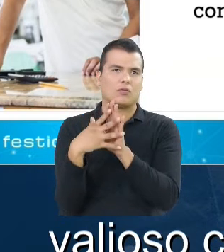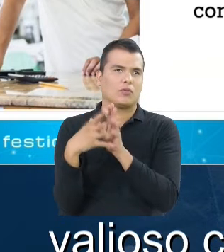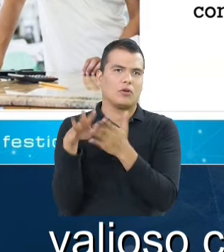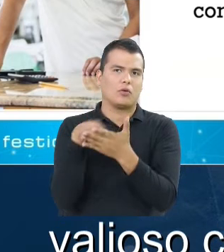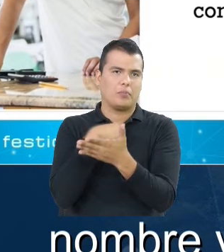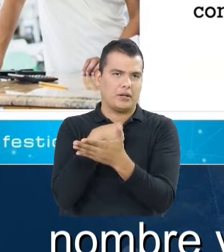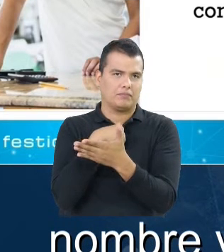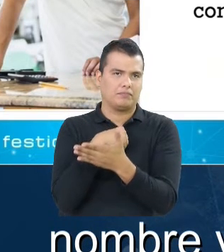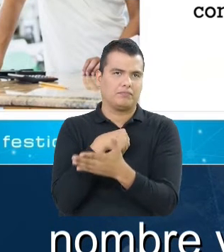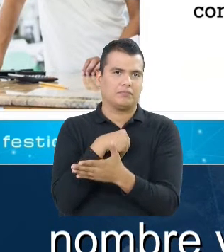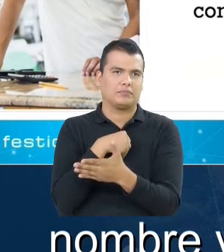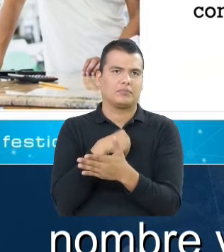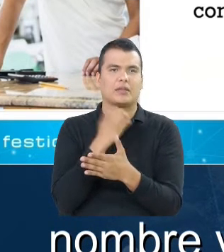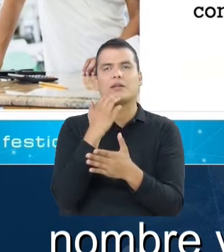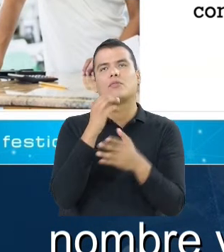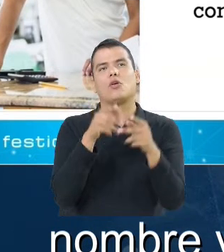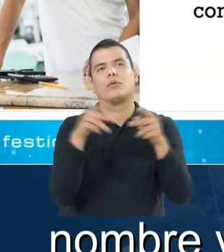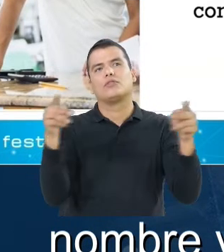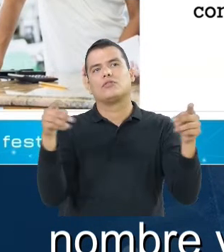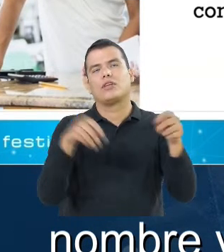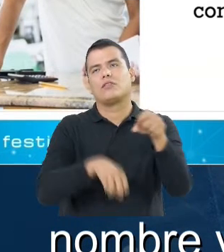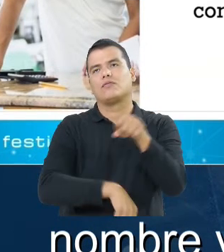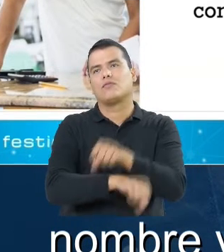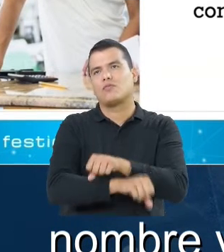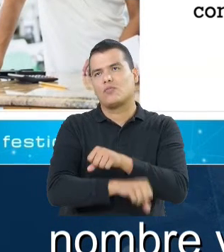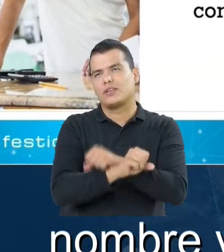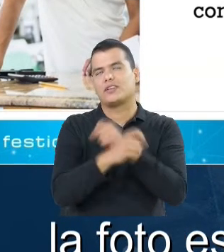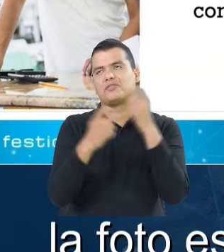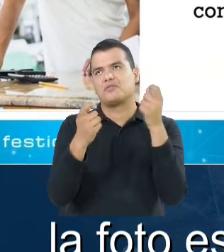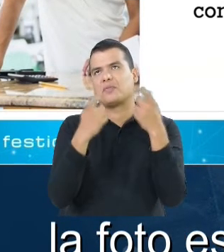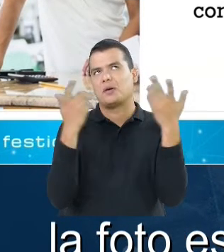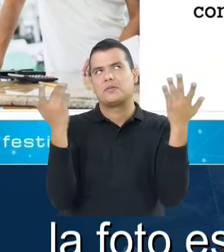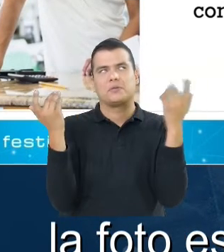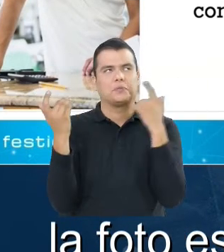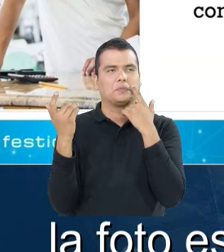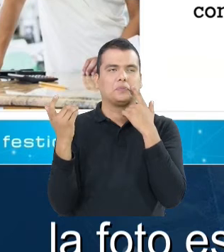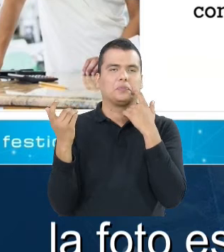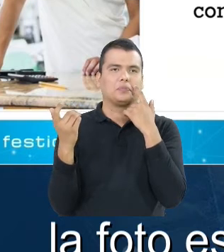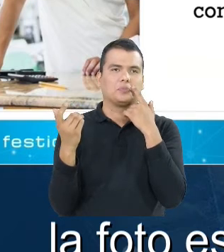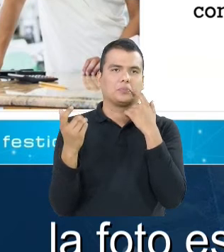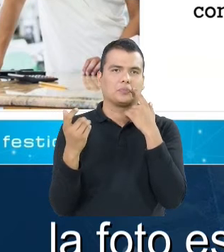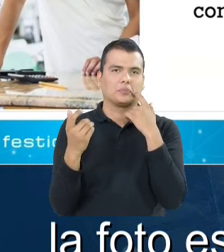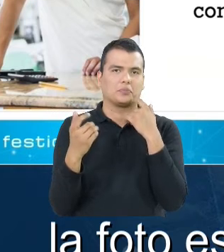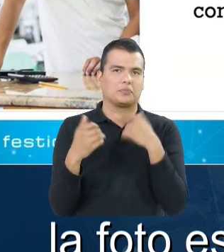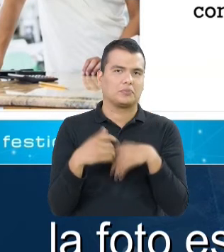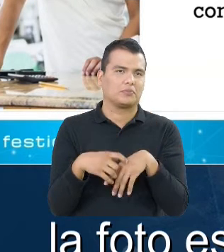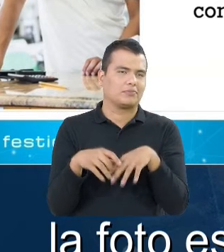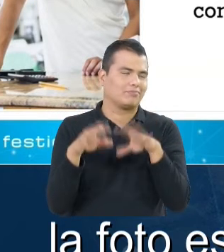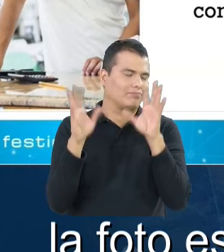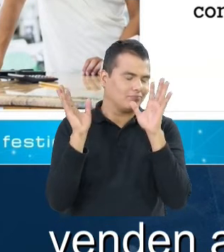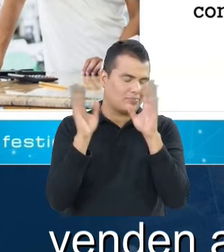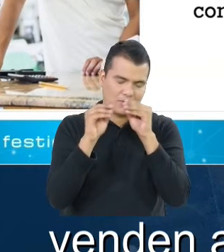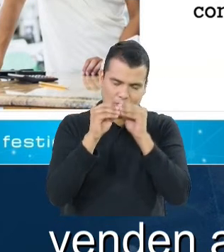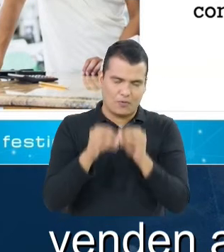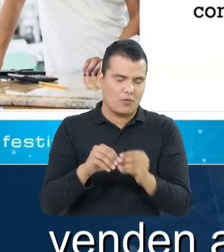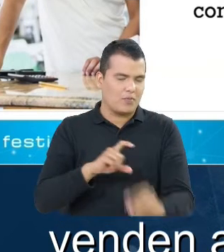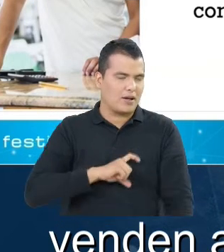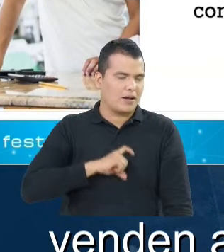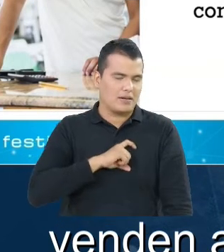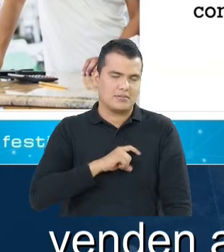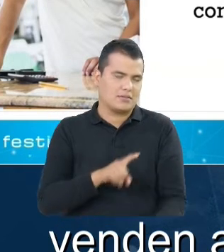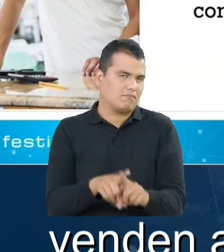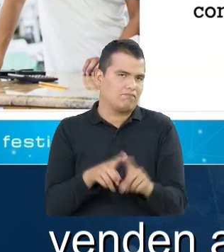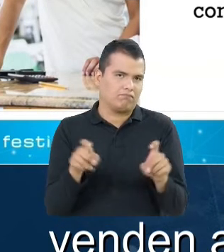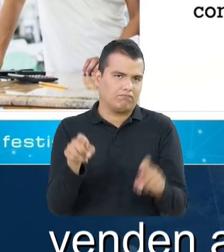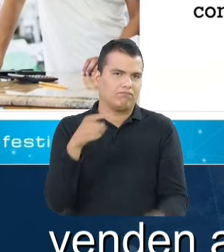ustedes, por ejemplo, le venden a futbolistas de 15 años, no sé, que le con pelo largo, qué sé yo, porque están vendiendo